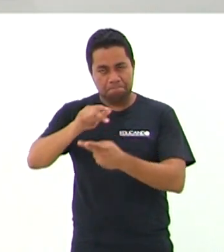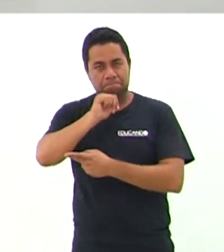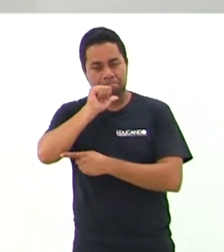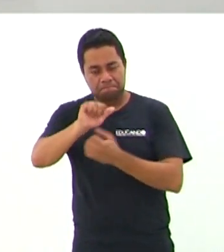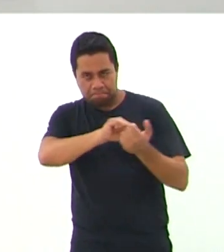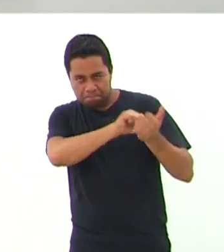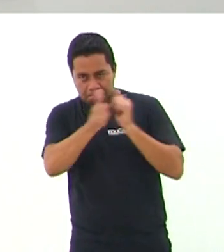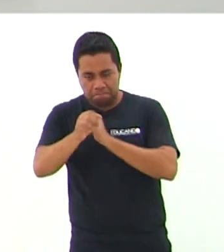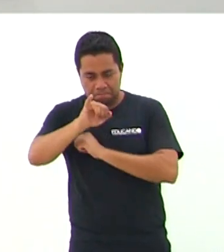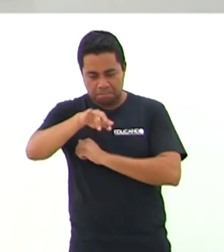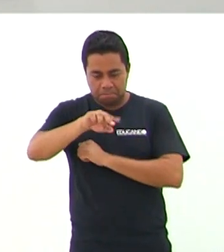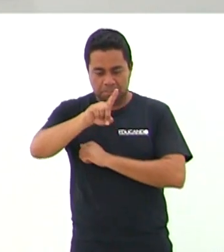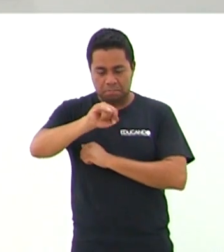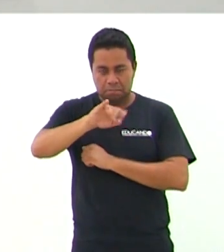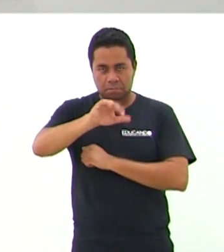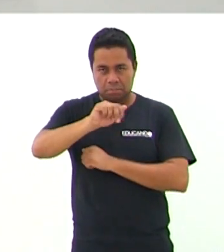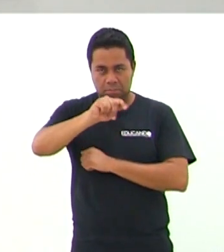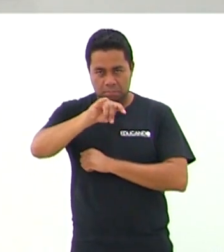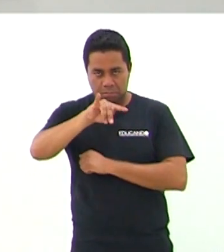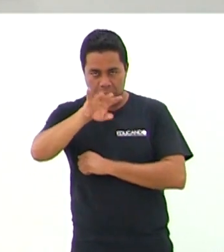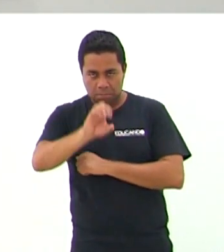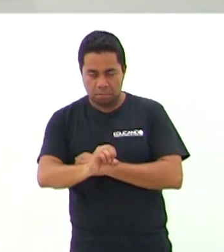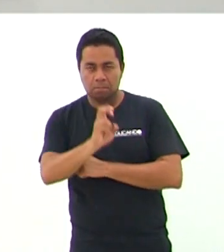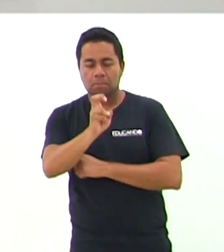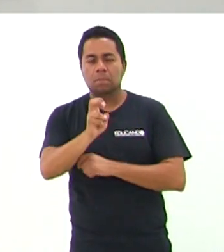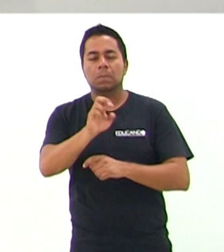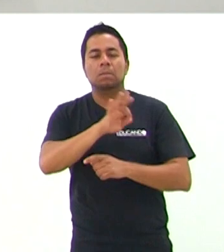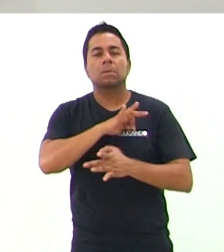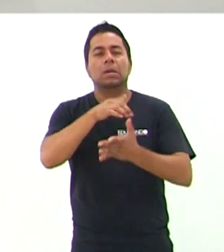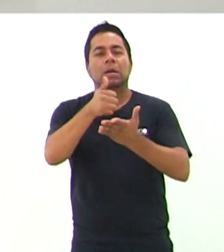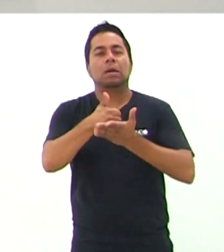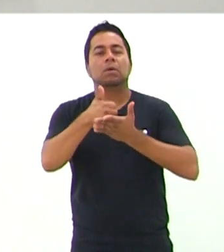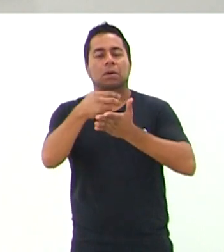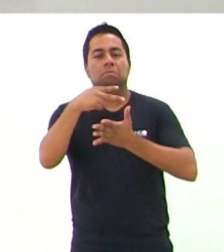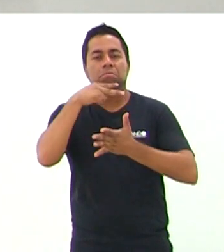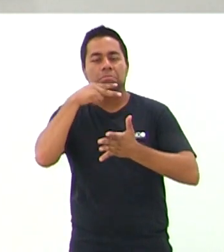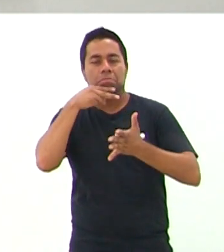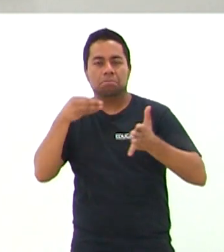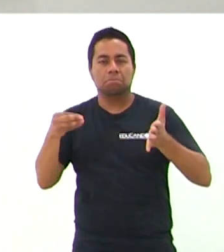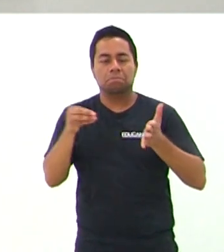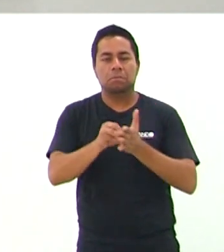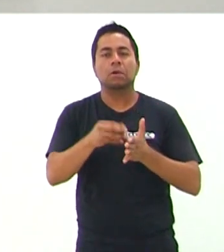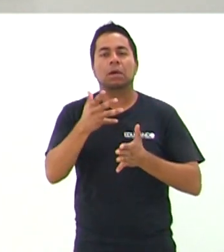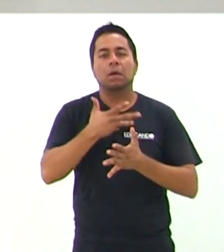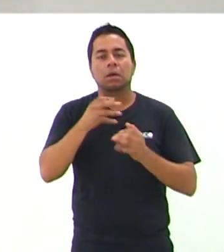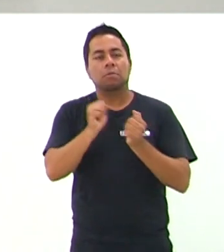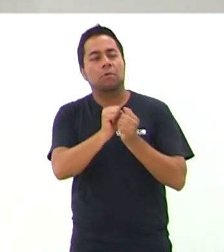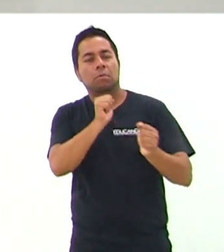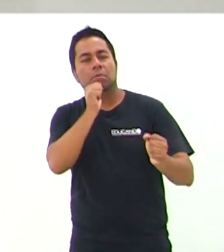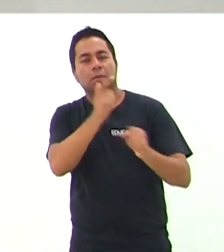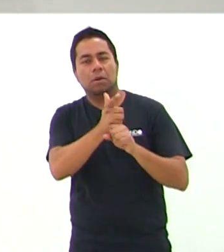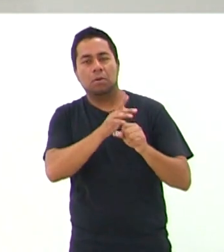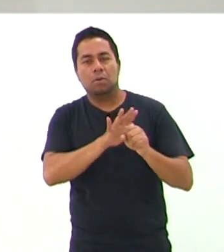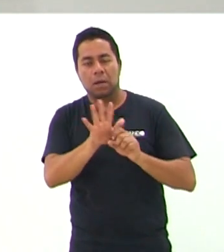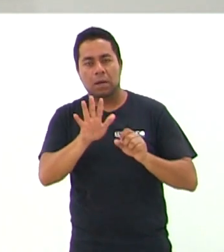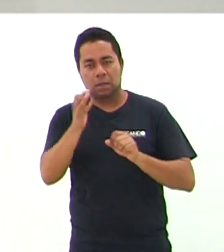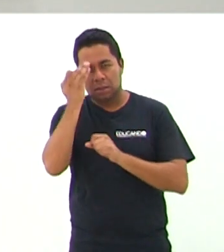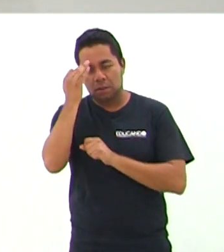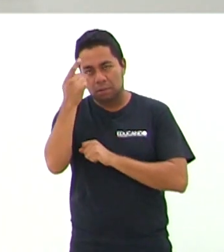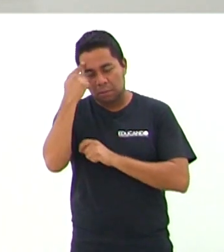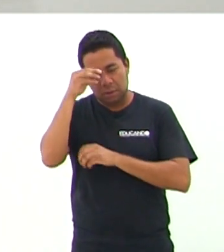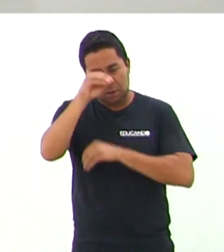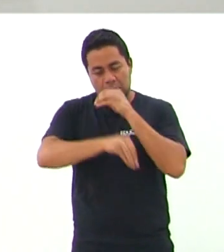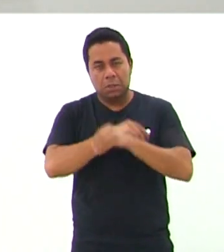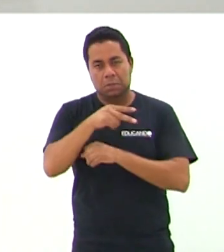conjugación de nuestra raíz de verbo, lo cual nos va a permitir tener y determinar la conjugación de